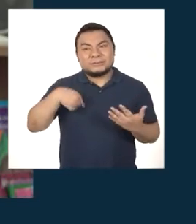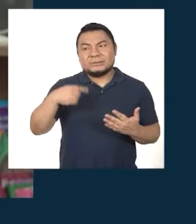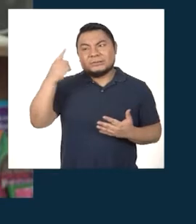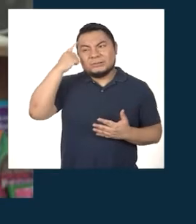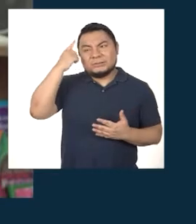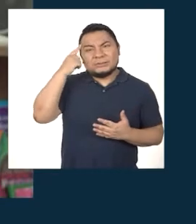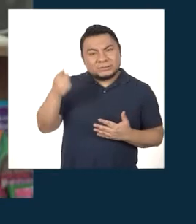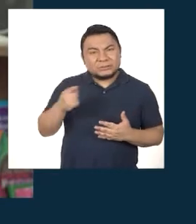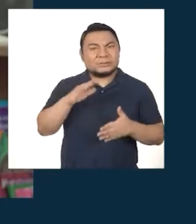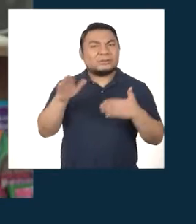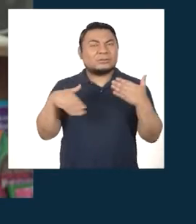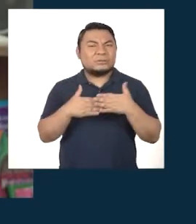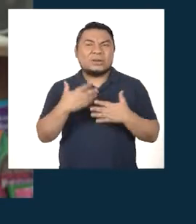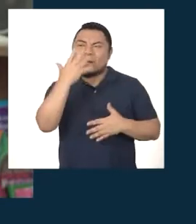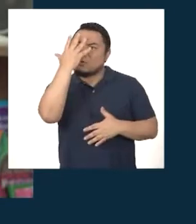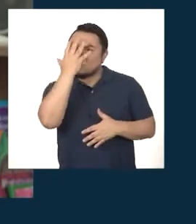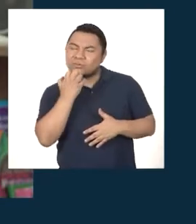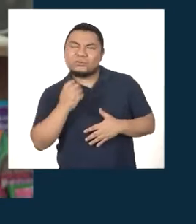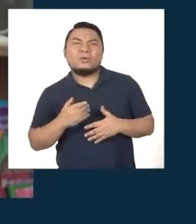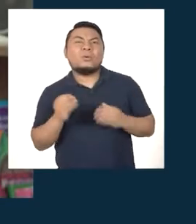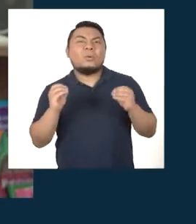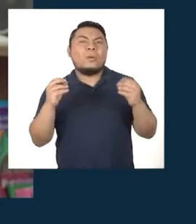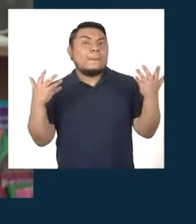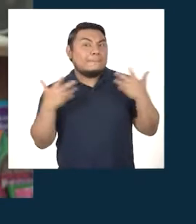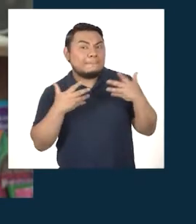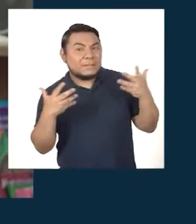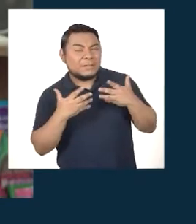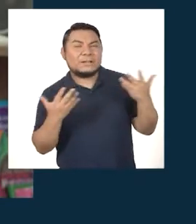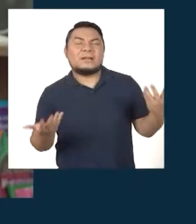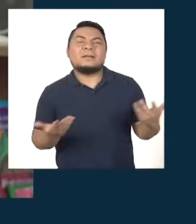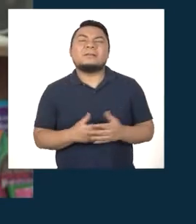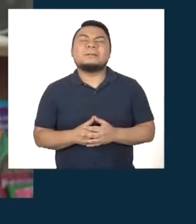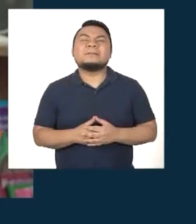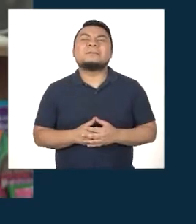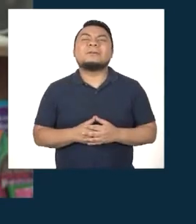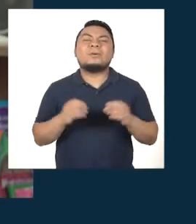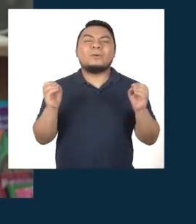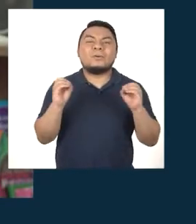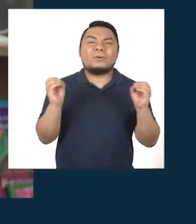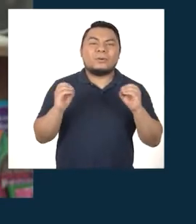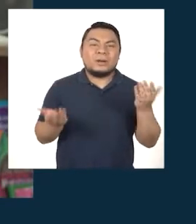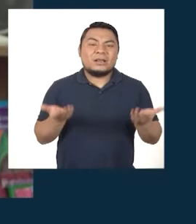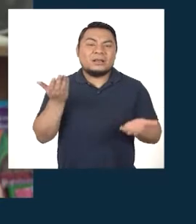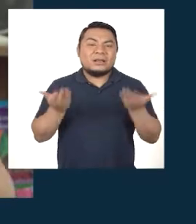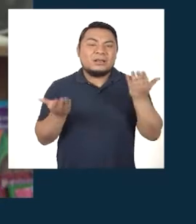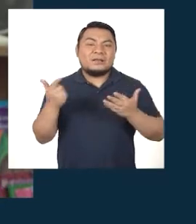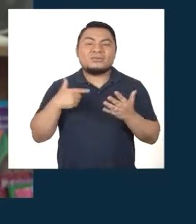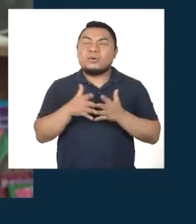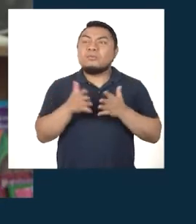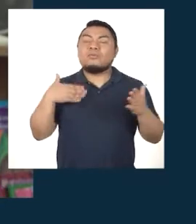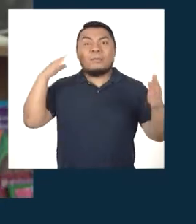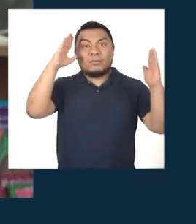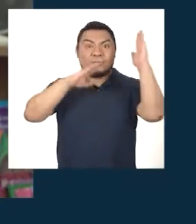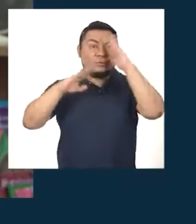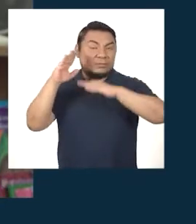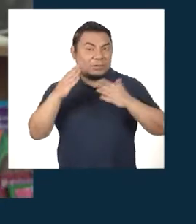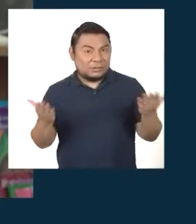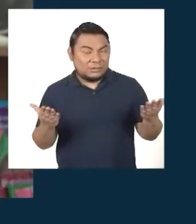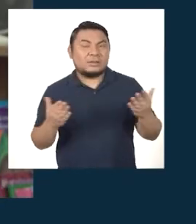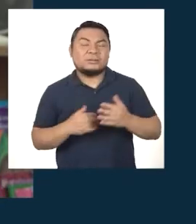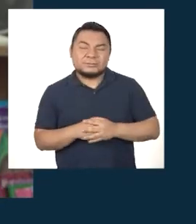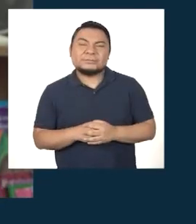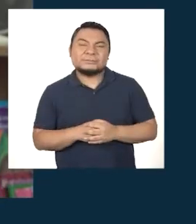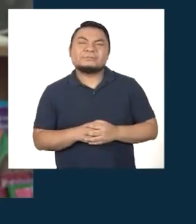cuenta si realmente estoy enojada o tengo miedo, ¿no? O quizás estoy muy preocupada por